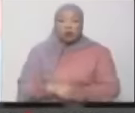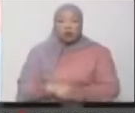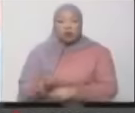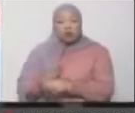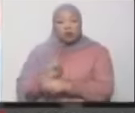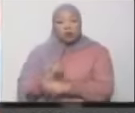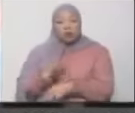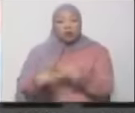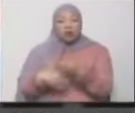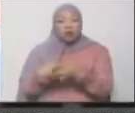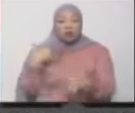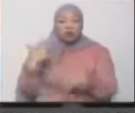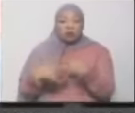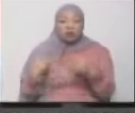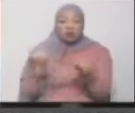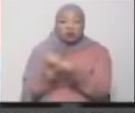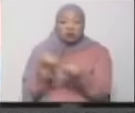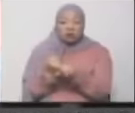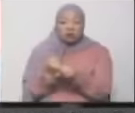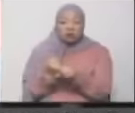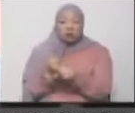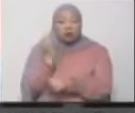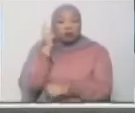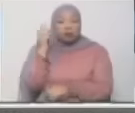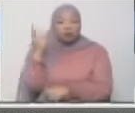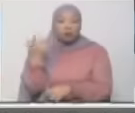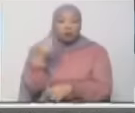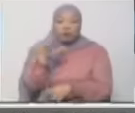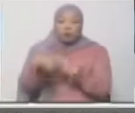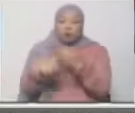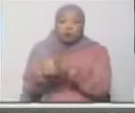echo al pico. Y me lo echo al pico.